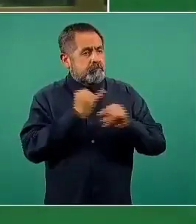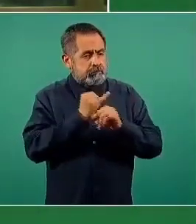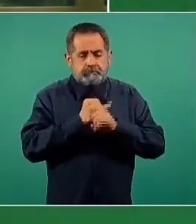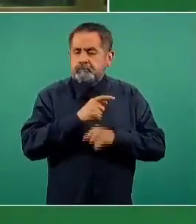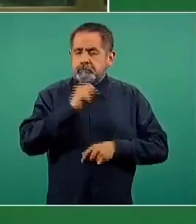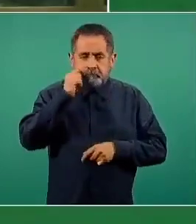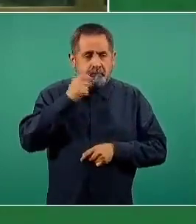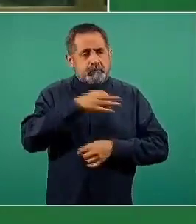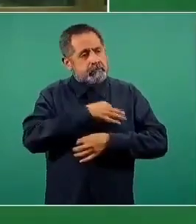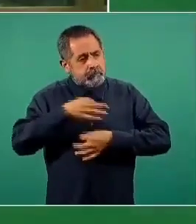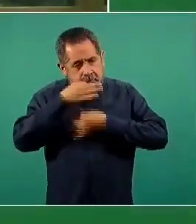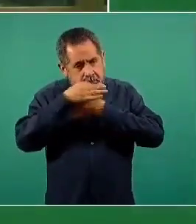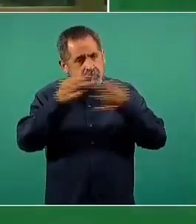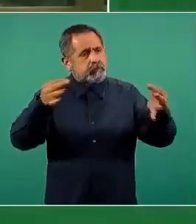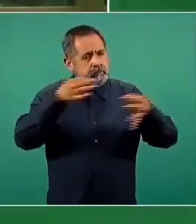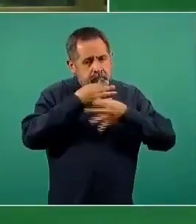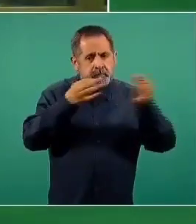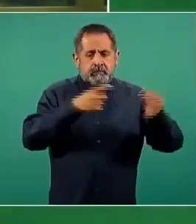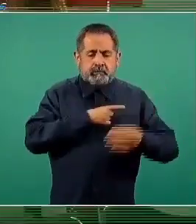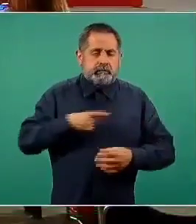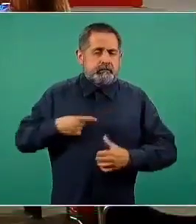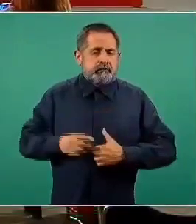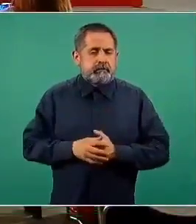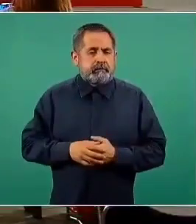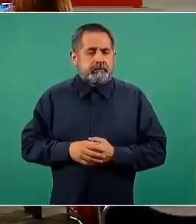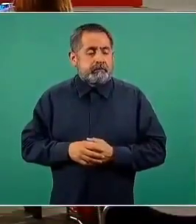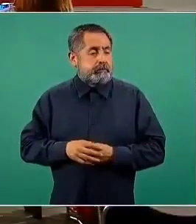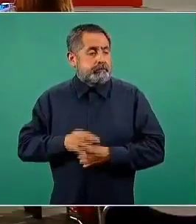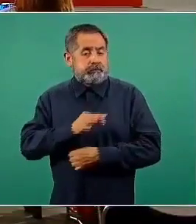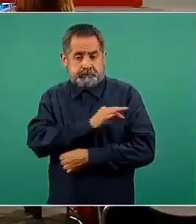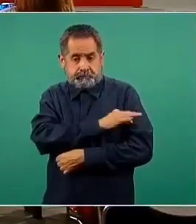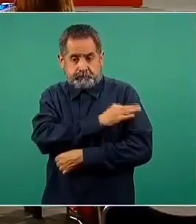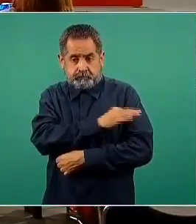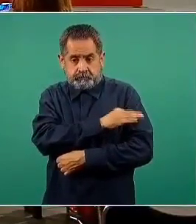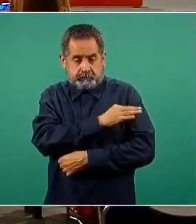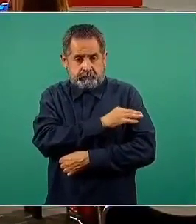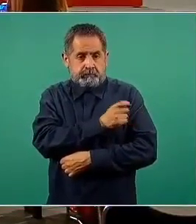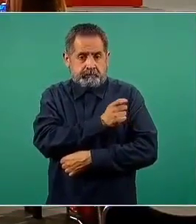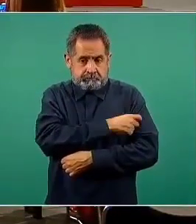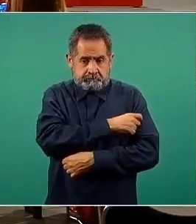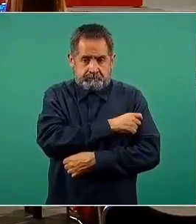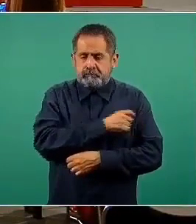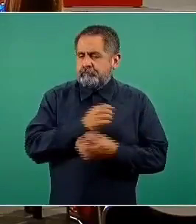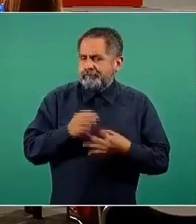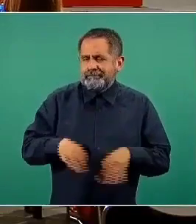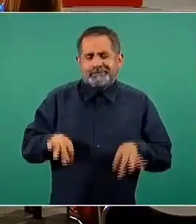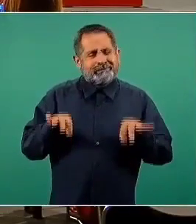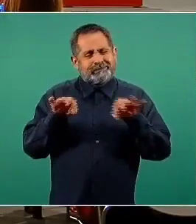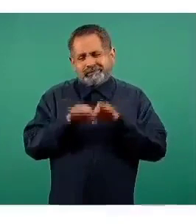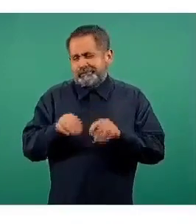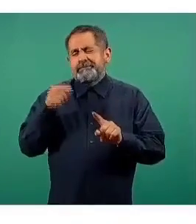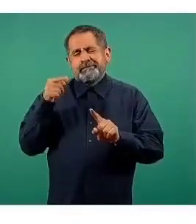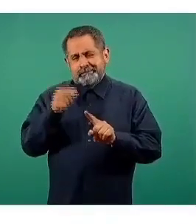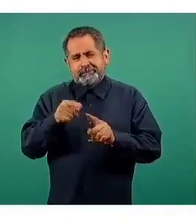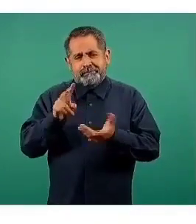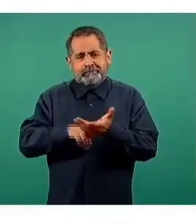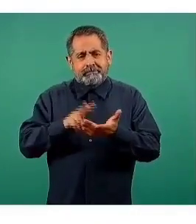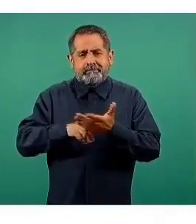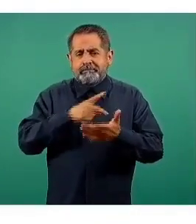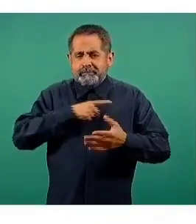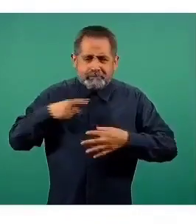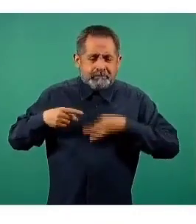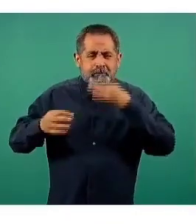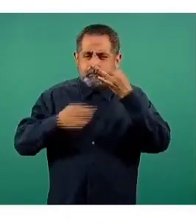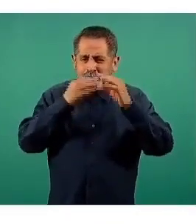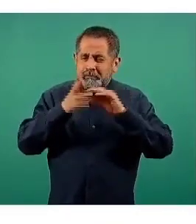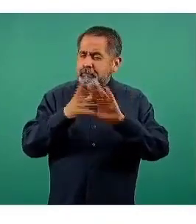siguiente, por favor. La vacunación hoy es un tema central y tiene que